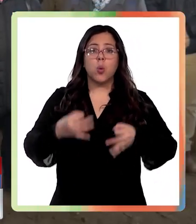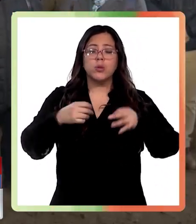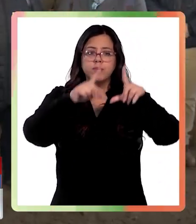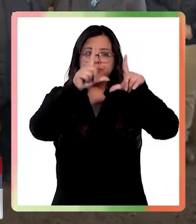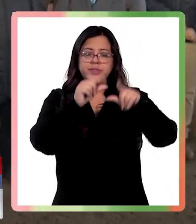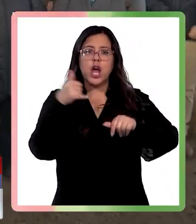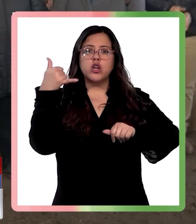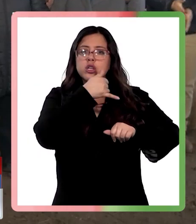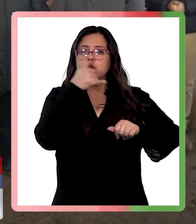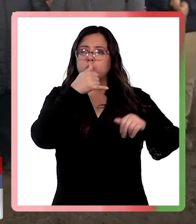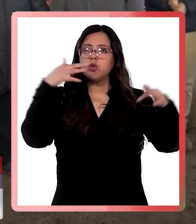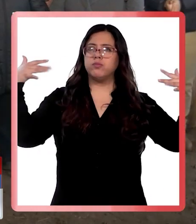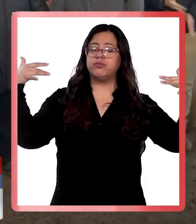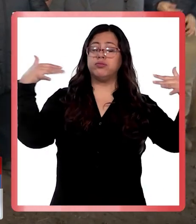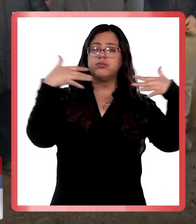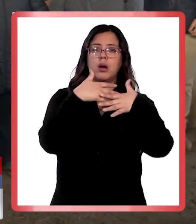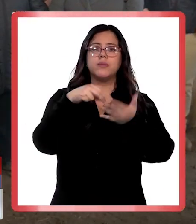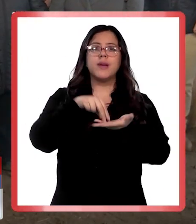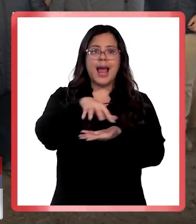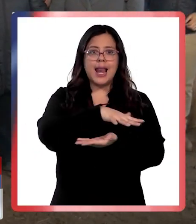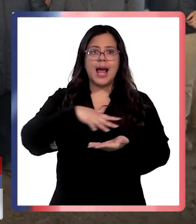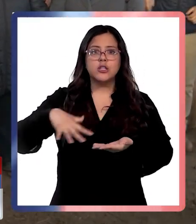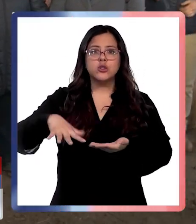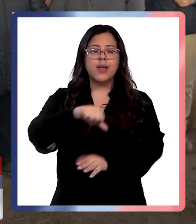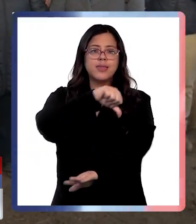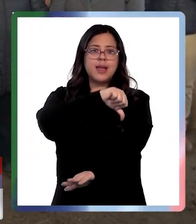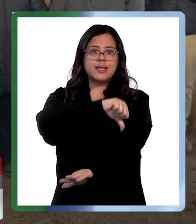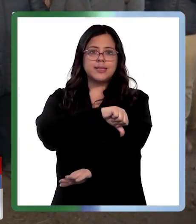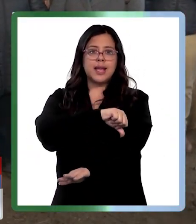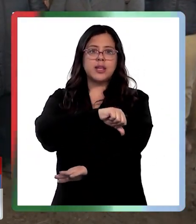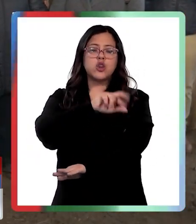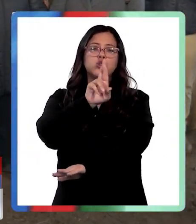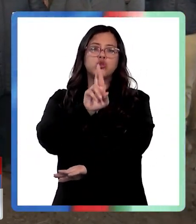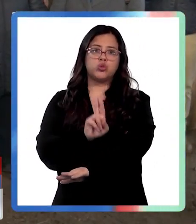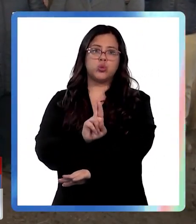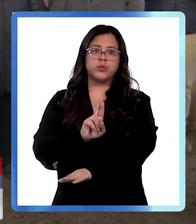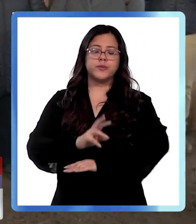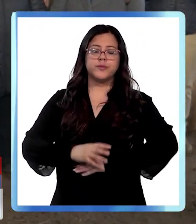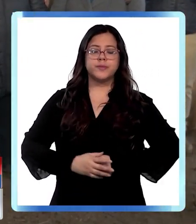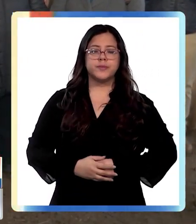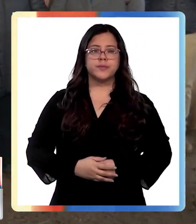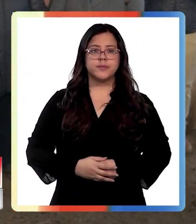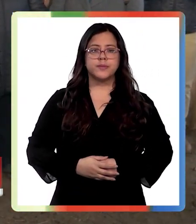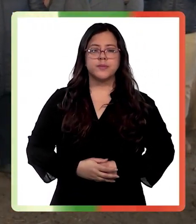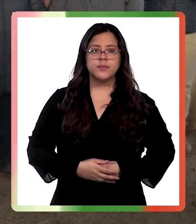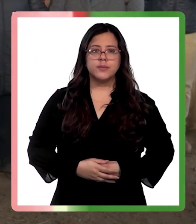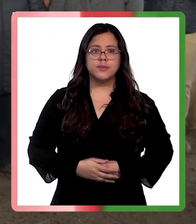reduciendo la contaminación del aire en las ciudades del centro sur del país.